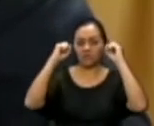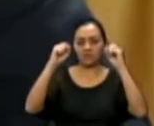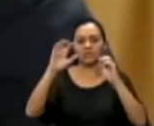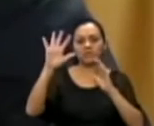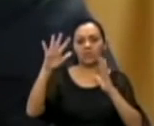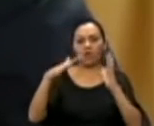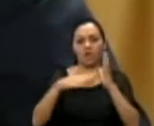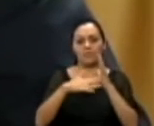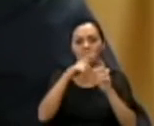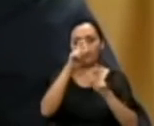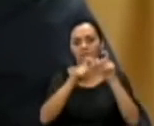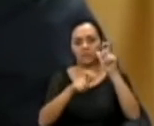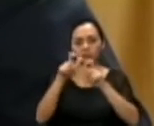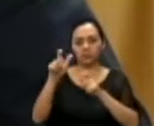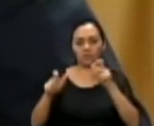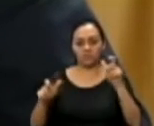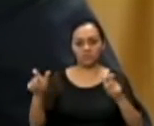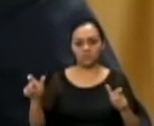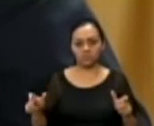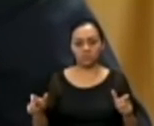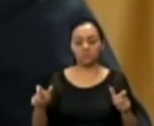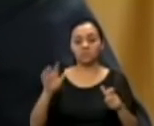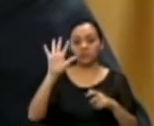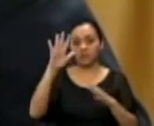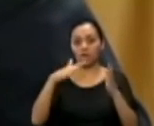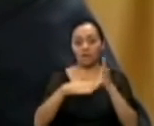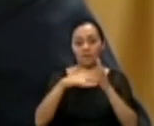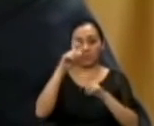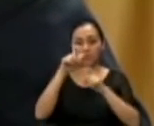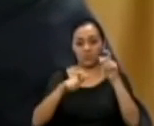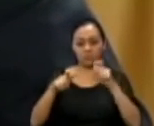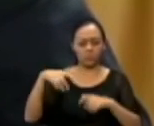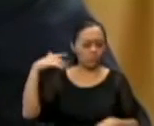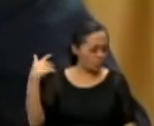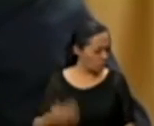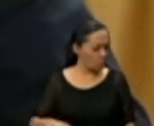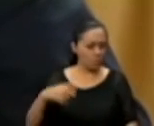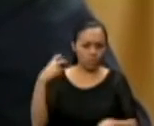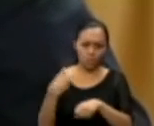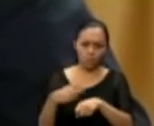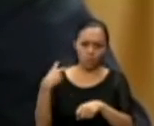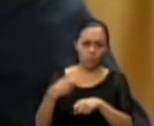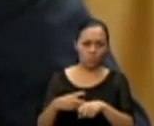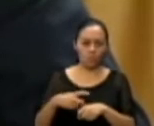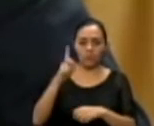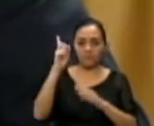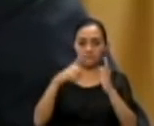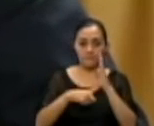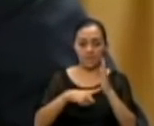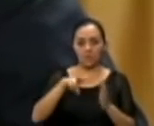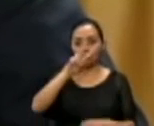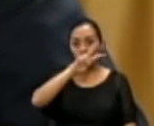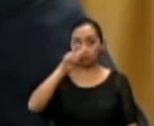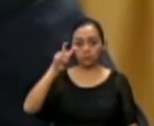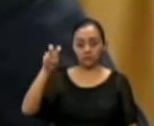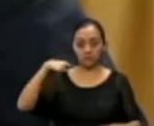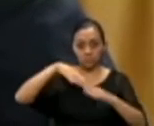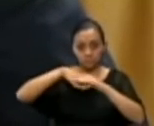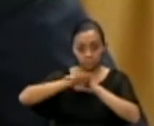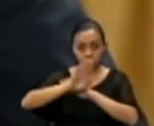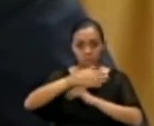personas pero es con 5000 personas muy agresivas no todas de unas 1200 que quisieron entrar a carondelet